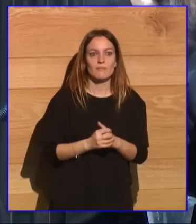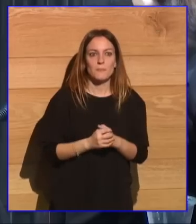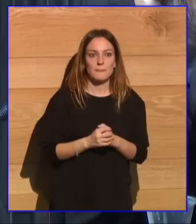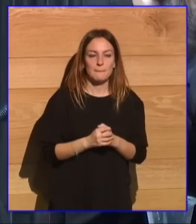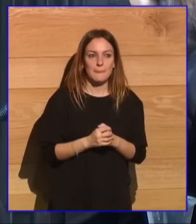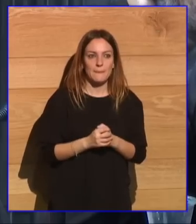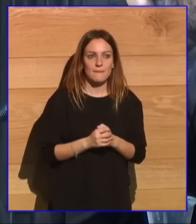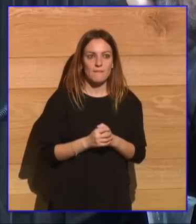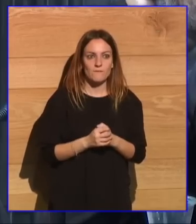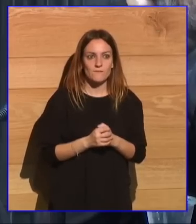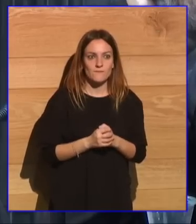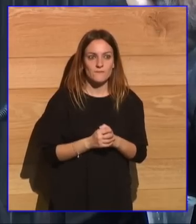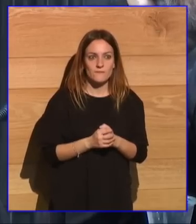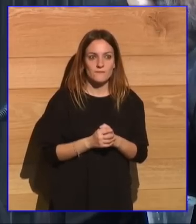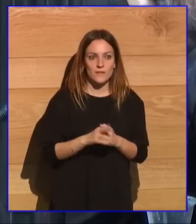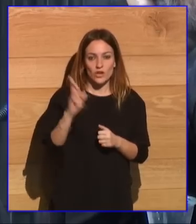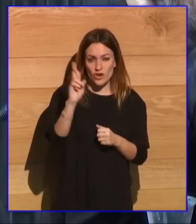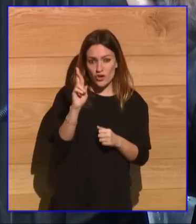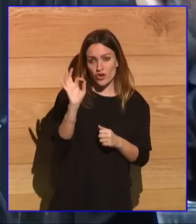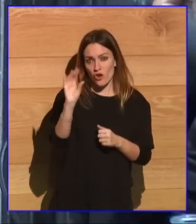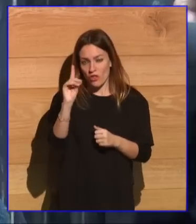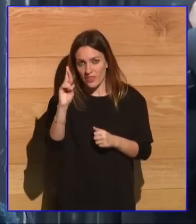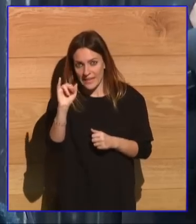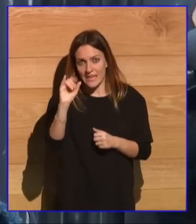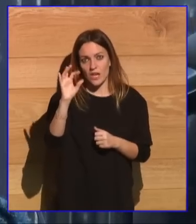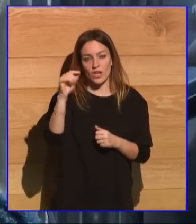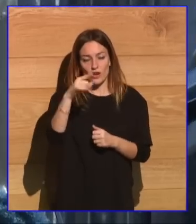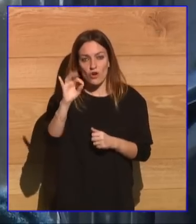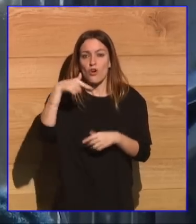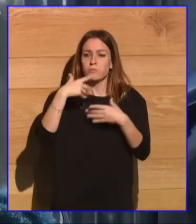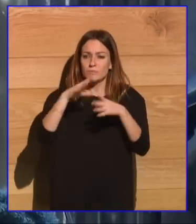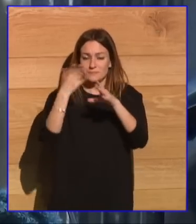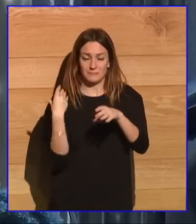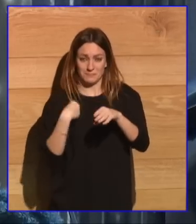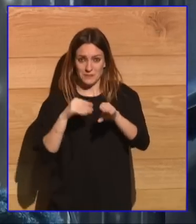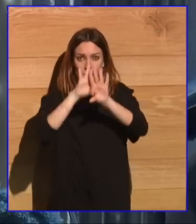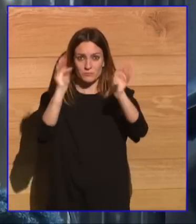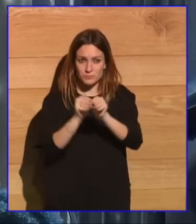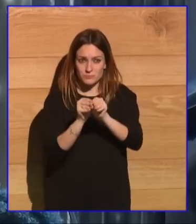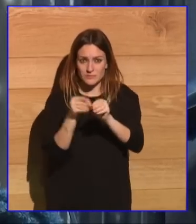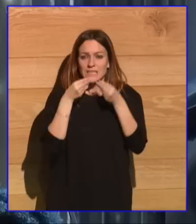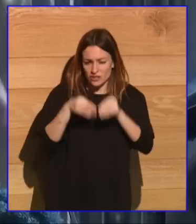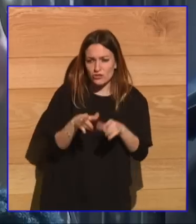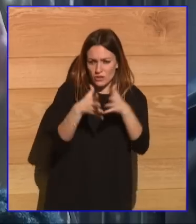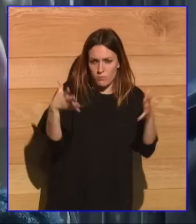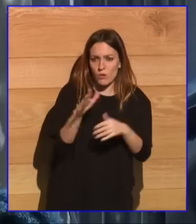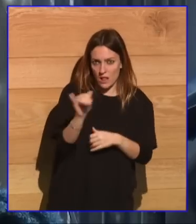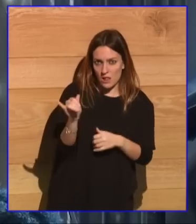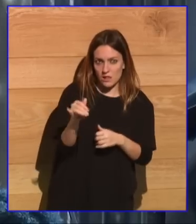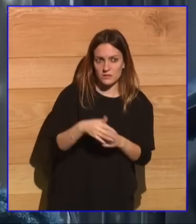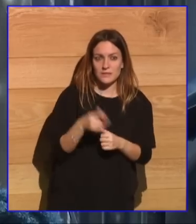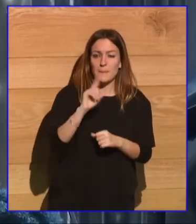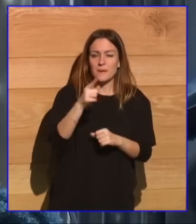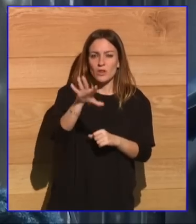lo que Rodrigo ha resumido tanto en realidad tiene una historia. Y es que lo primero que deciden es que van a llevar las cámaras